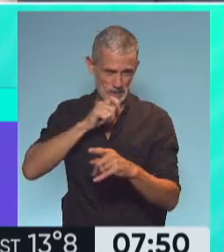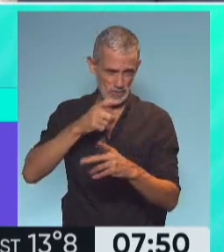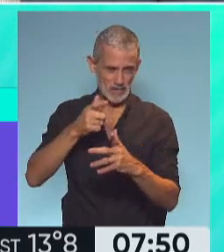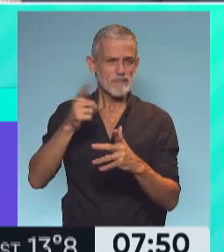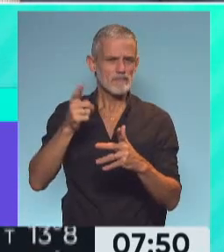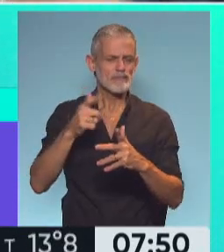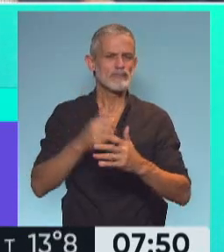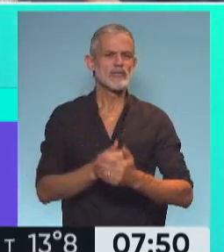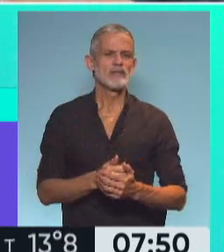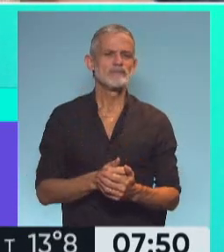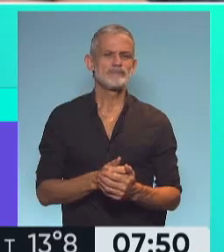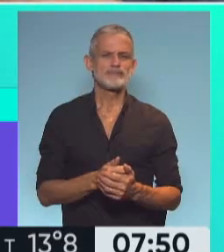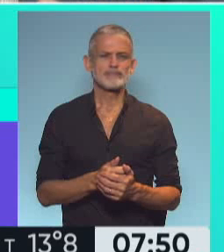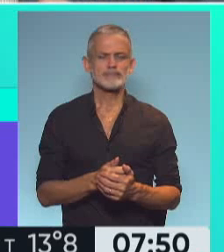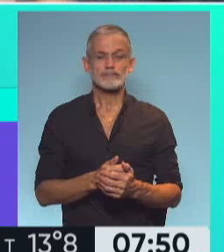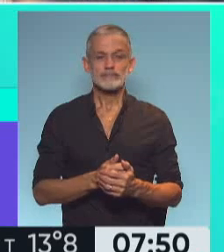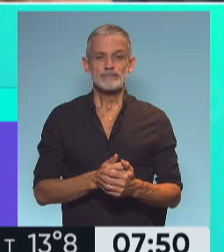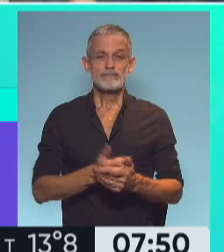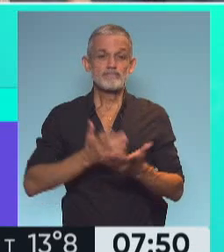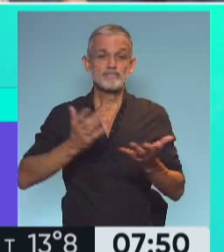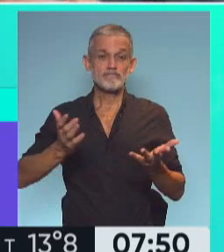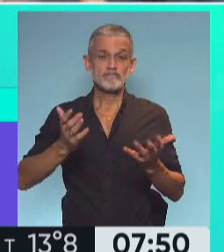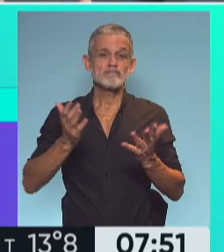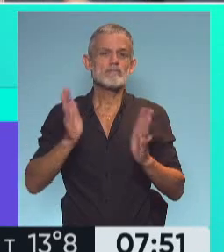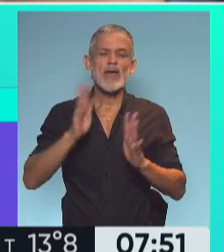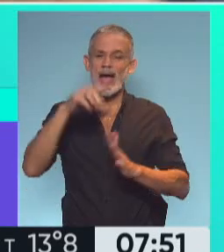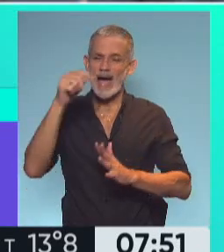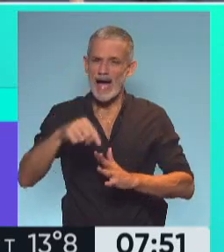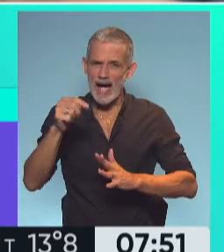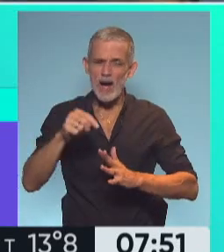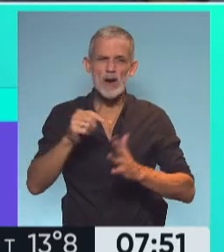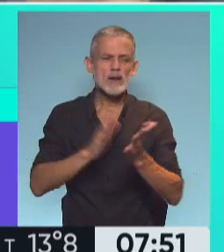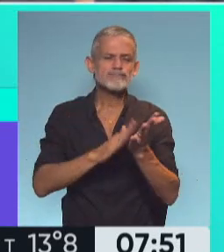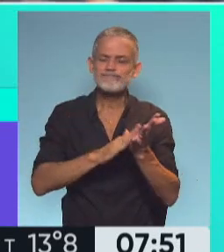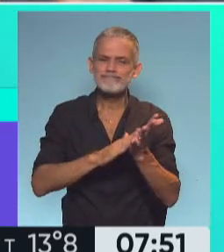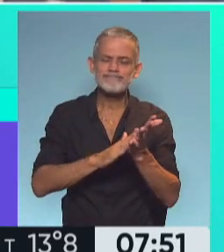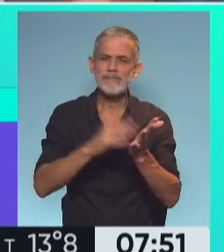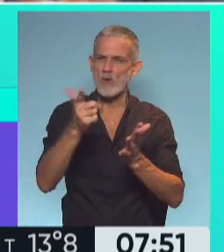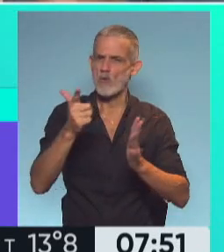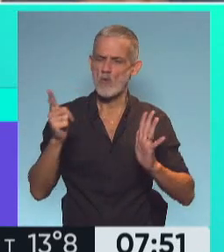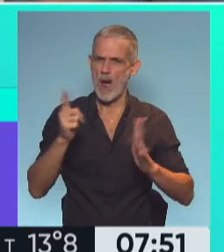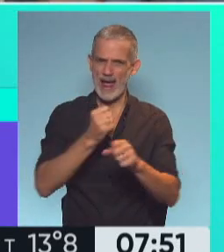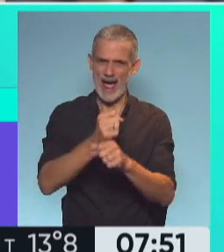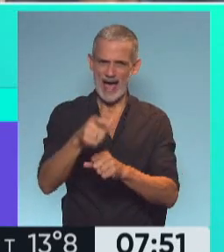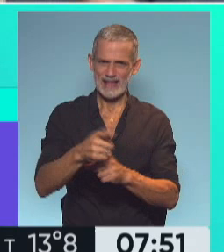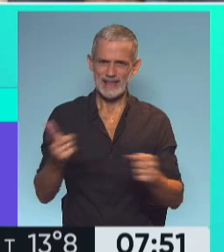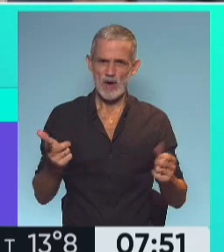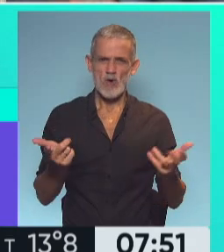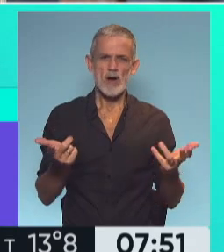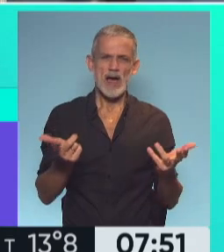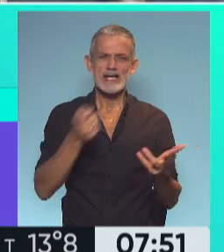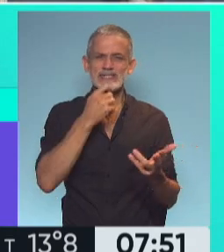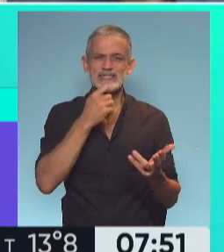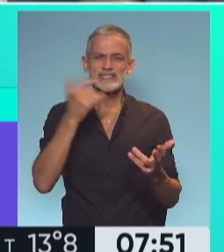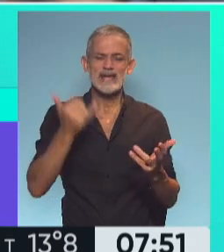COVID. Bueno, es muy precoz, ¿no?, en evidencia y en enfermedad como para que podamos todavía